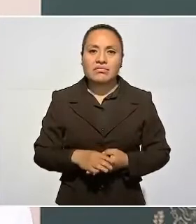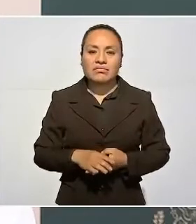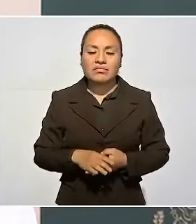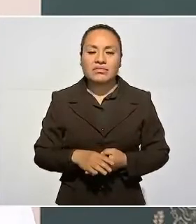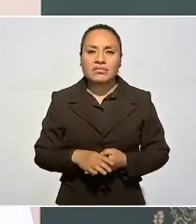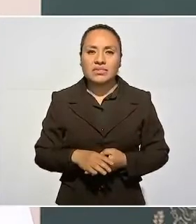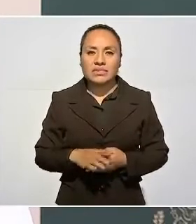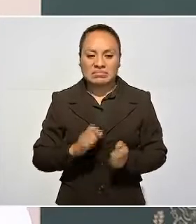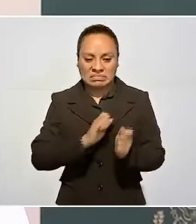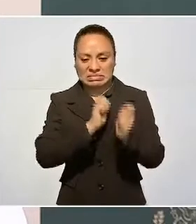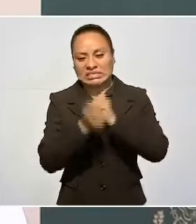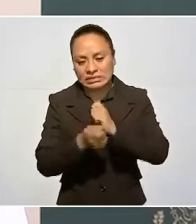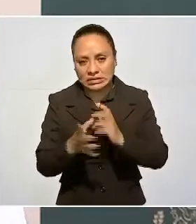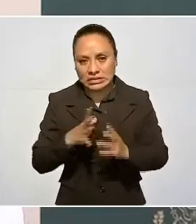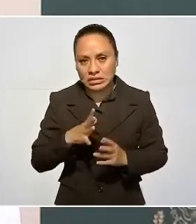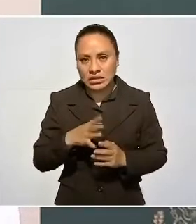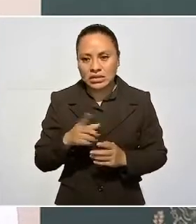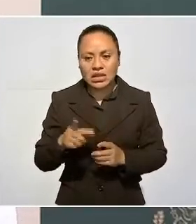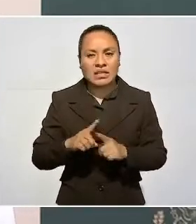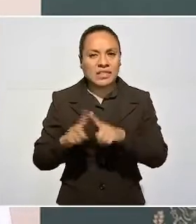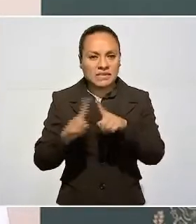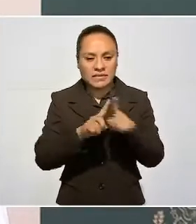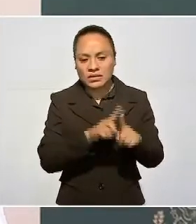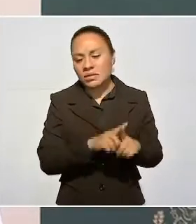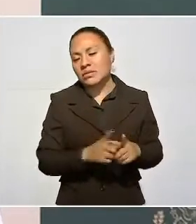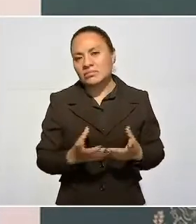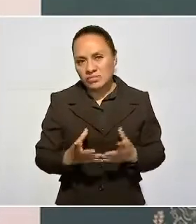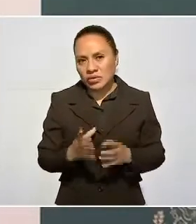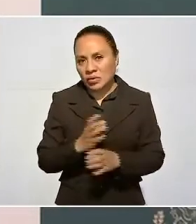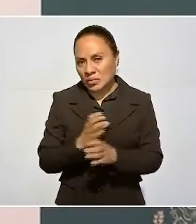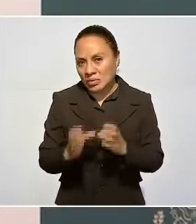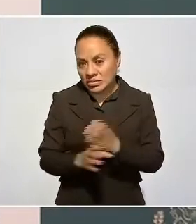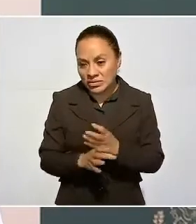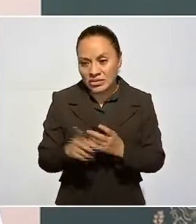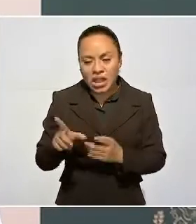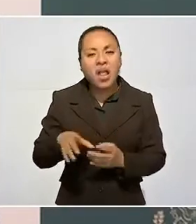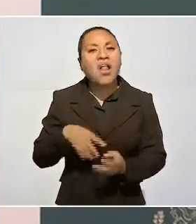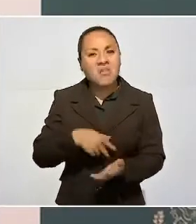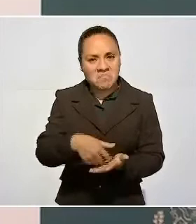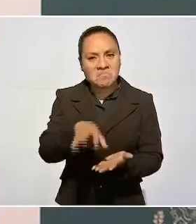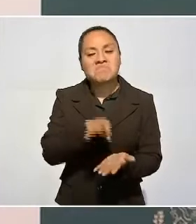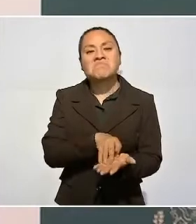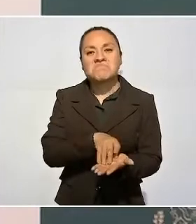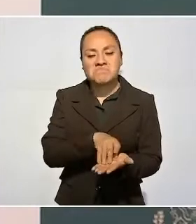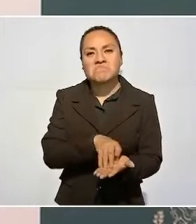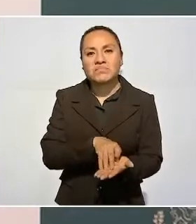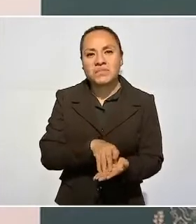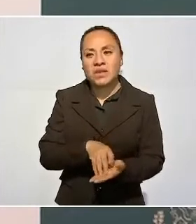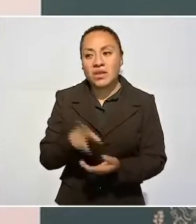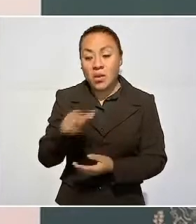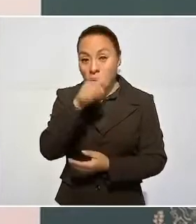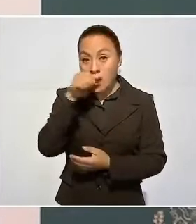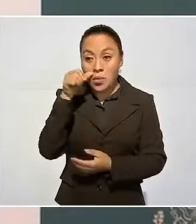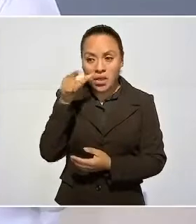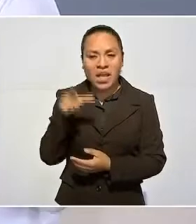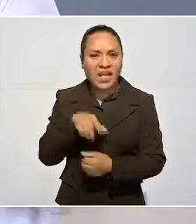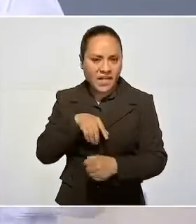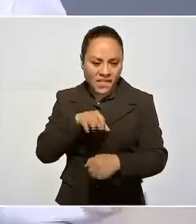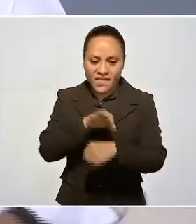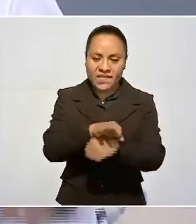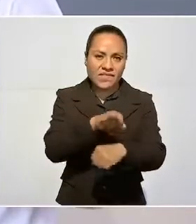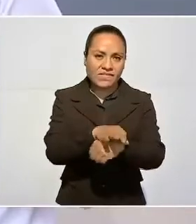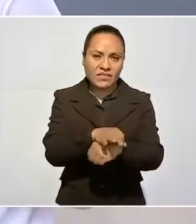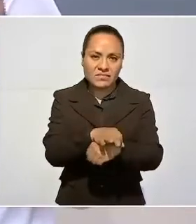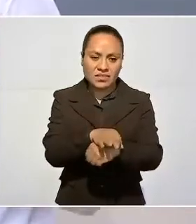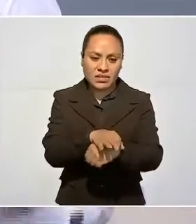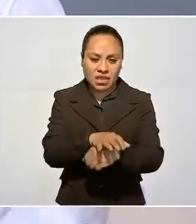mayores desafíos de la adversidad. Fue Juárez el que supo defender como nadie la integridad